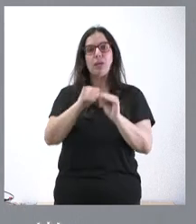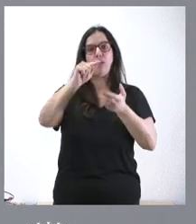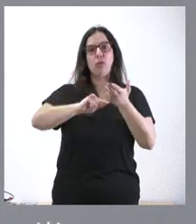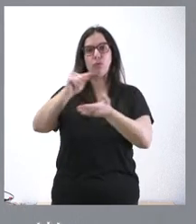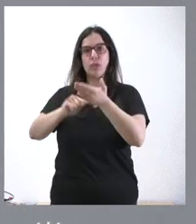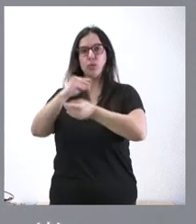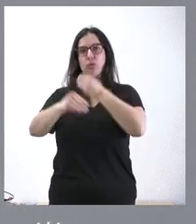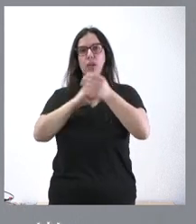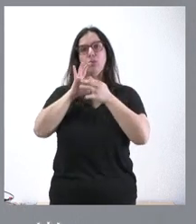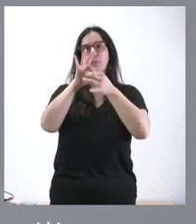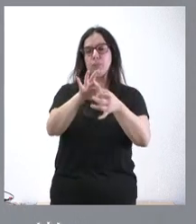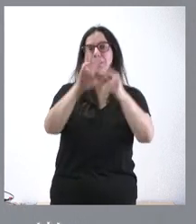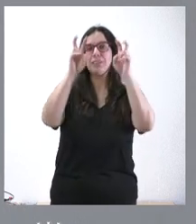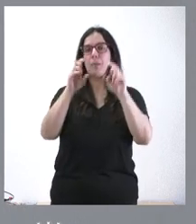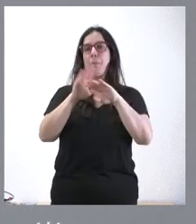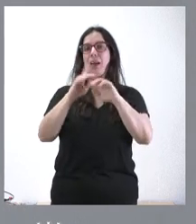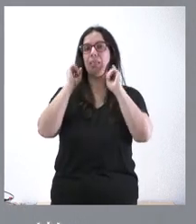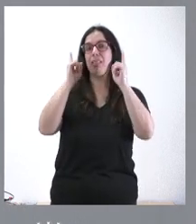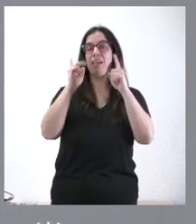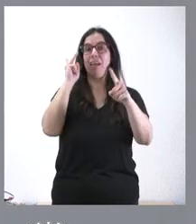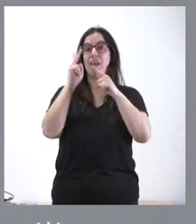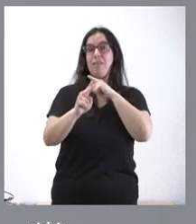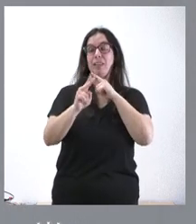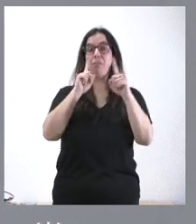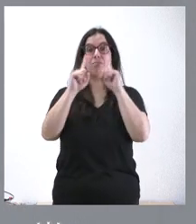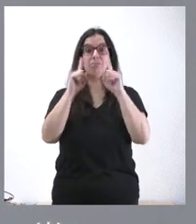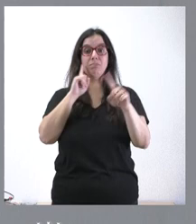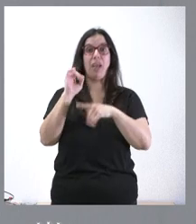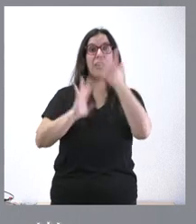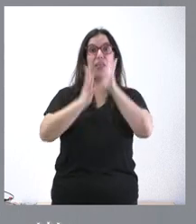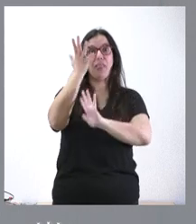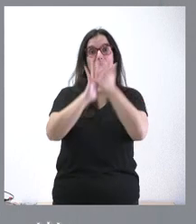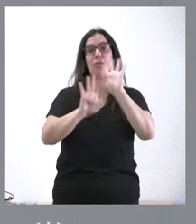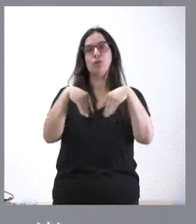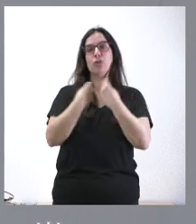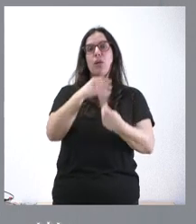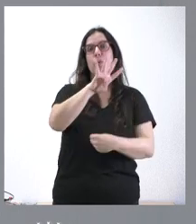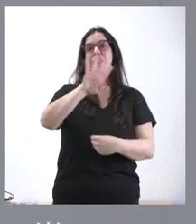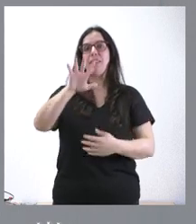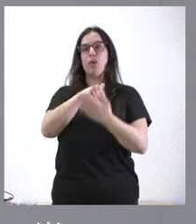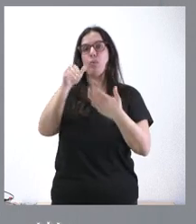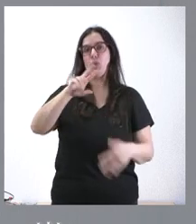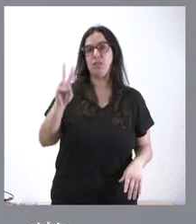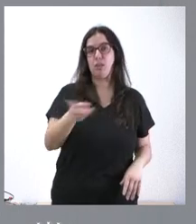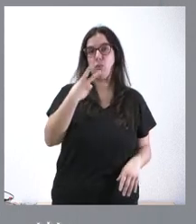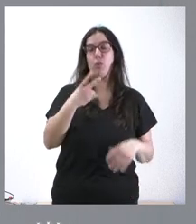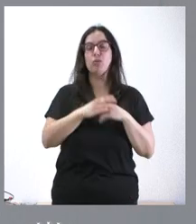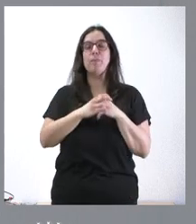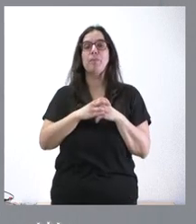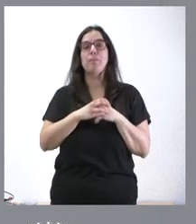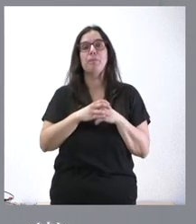en materia de prevención y extinción de incendios asciende a 45 millones de euros hoy